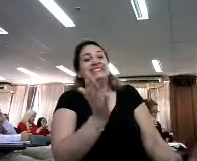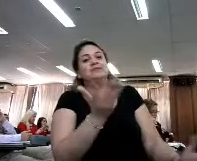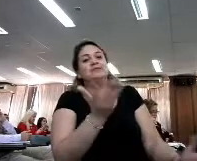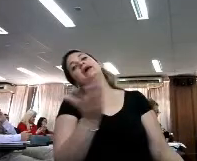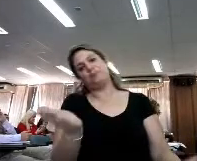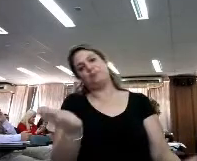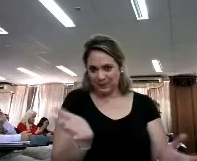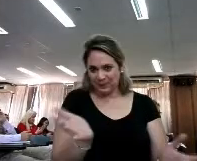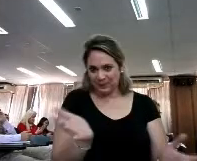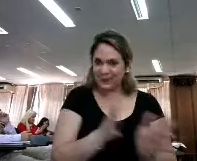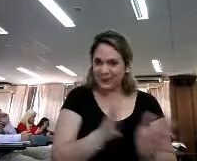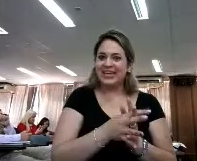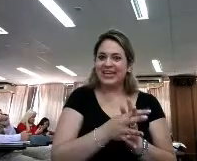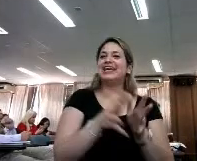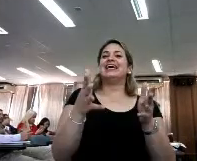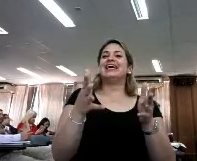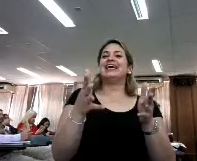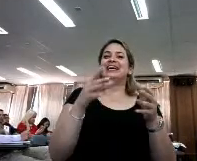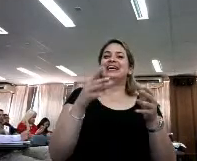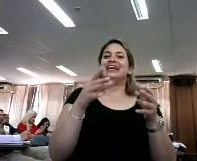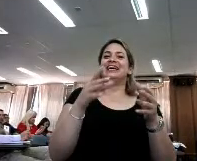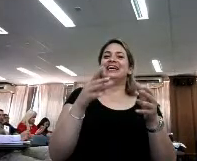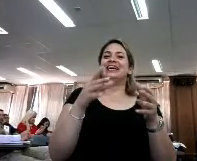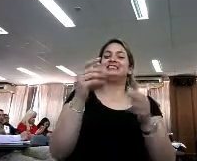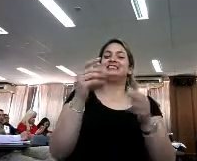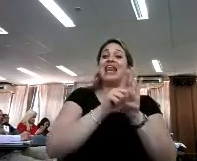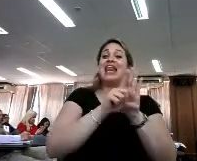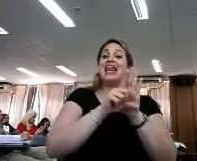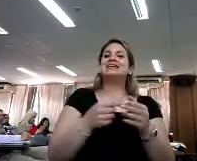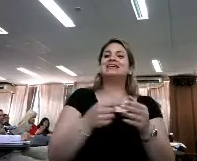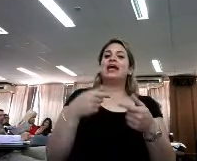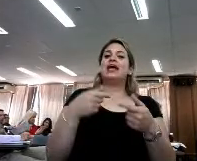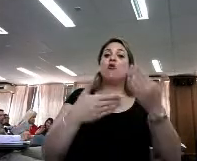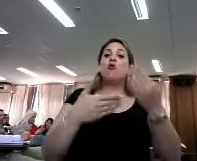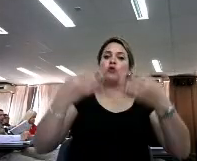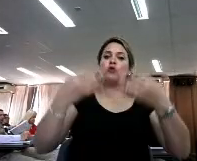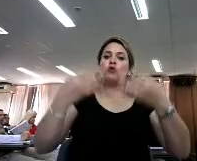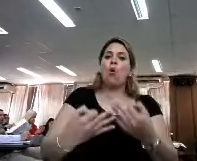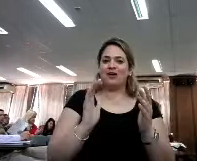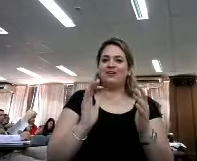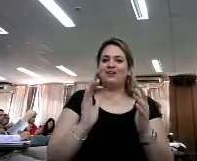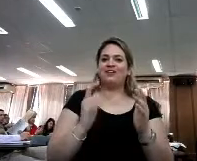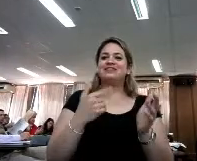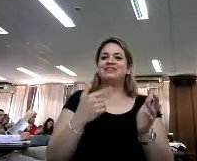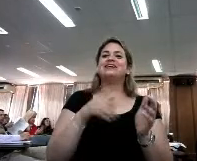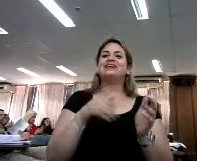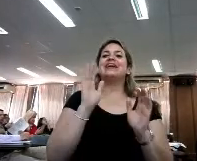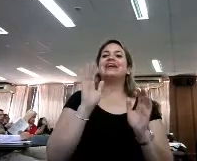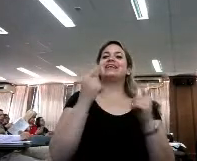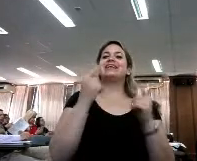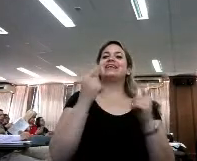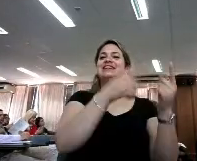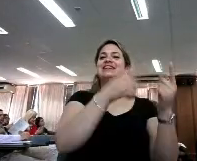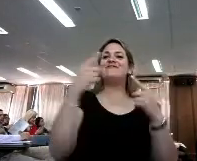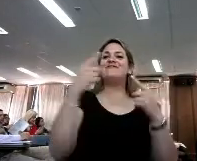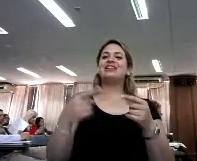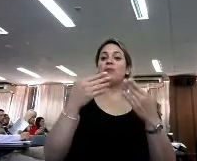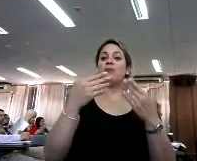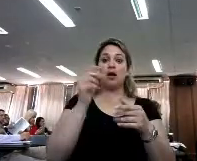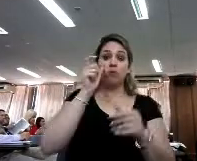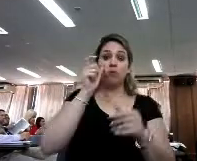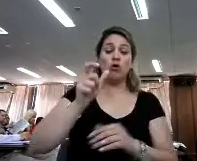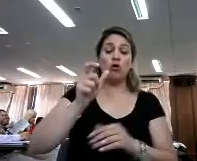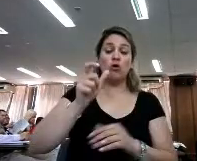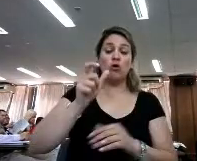básicamente maneja otra figura que se llama el uso justo y es a través del cual las diferentes utilizaciones podrán revisarse y